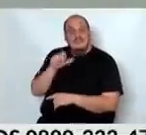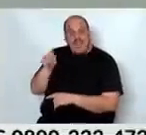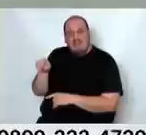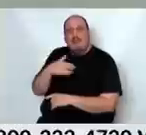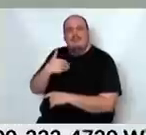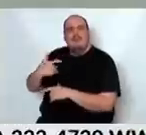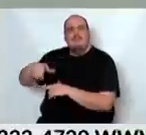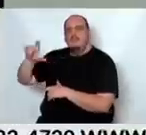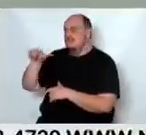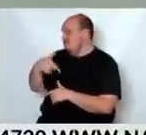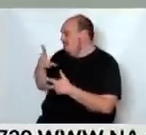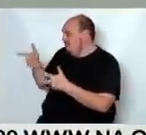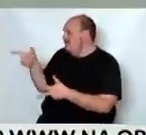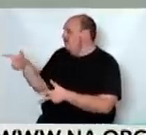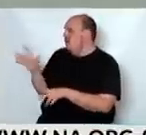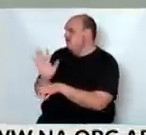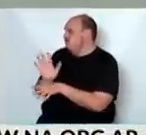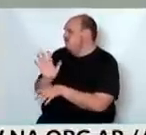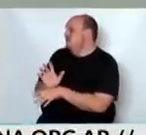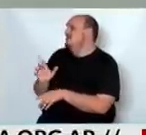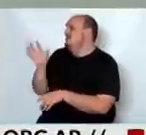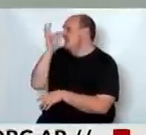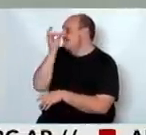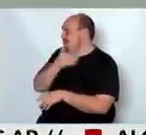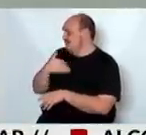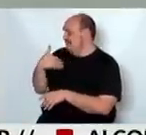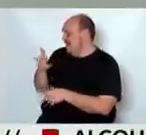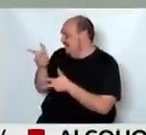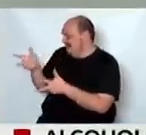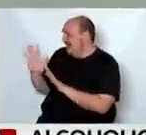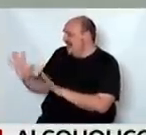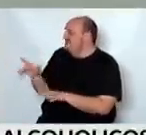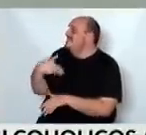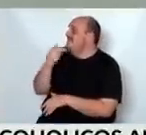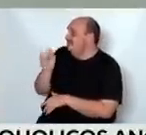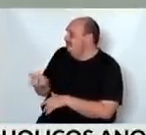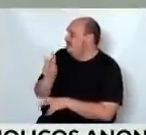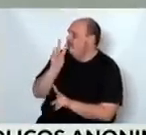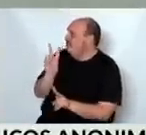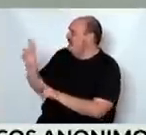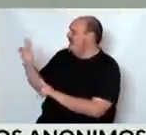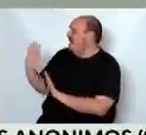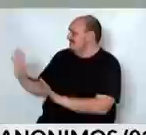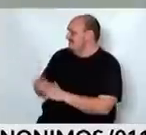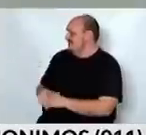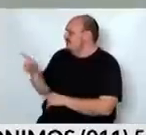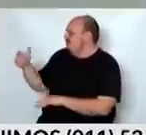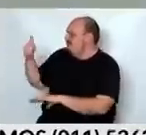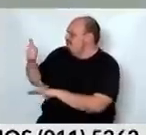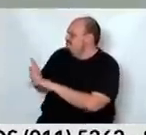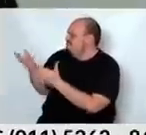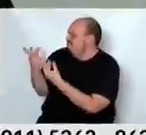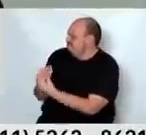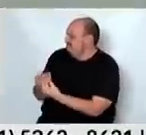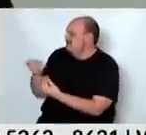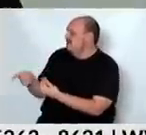Entonces le dije, vos sos la mamá ratón. Siempre se lo digo cada vez que la veo. De caer le digo, así es como Franco, siempre estuviste y te agarraste a todas las trampas de